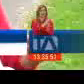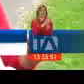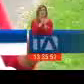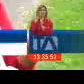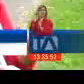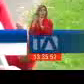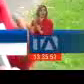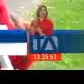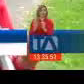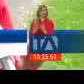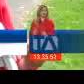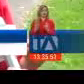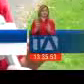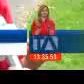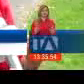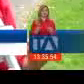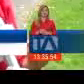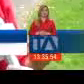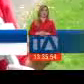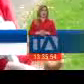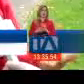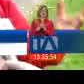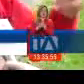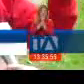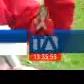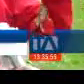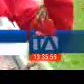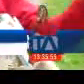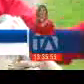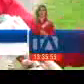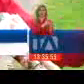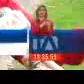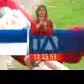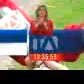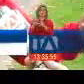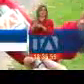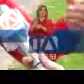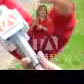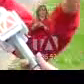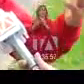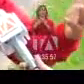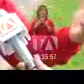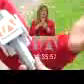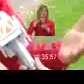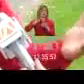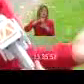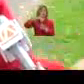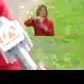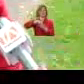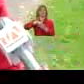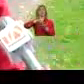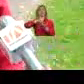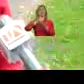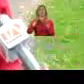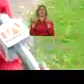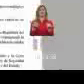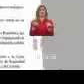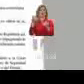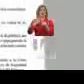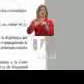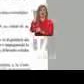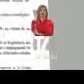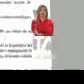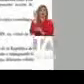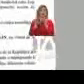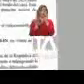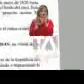organizar, preparar y equipar a las Fuerzas Armadas para este tipo de amenazas que se presentan como la que vivimos en octubre.